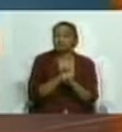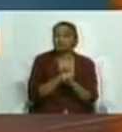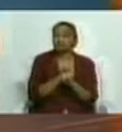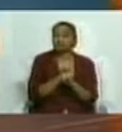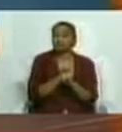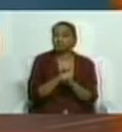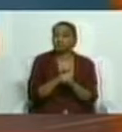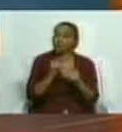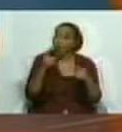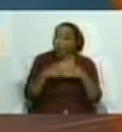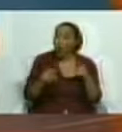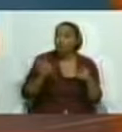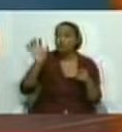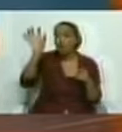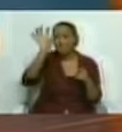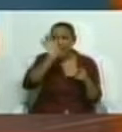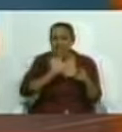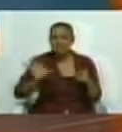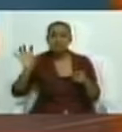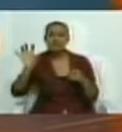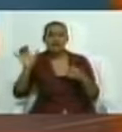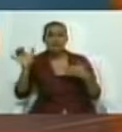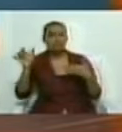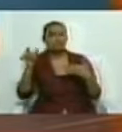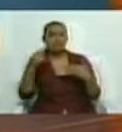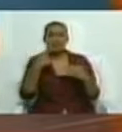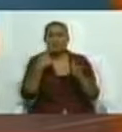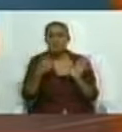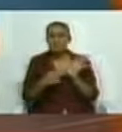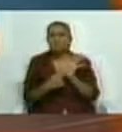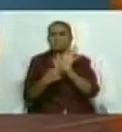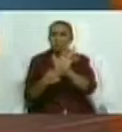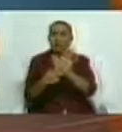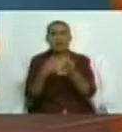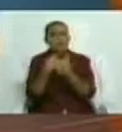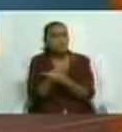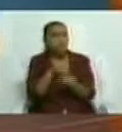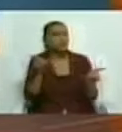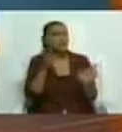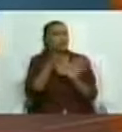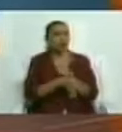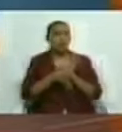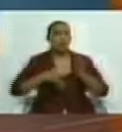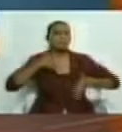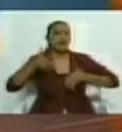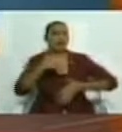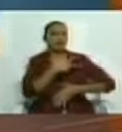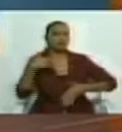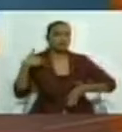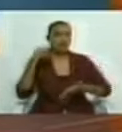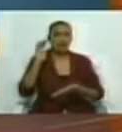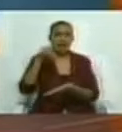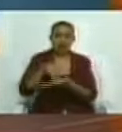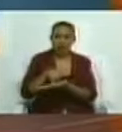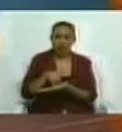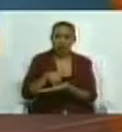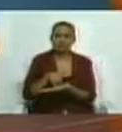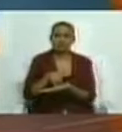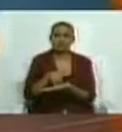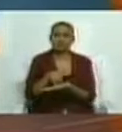se acusa de ser parte del tren de aragua No figuran señores no figuran como parte del